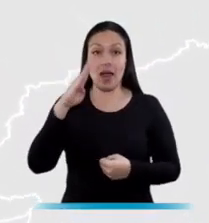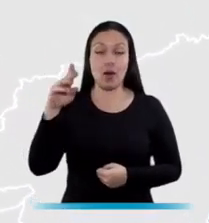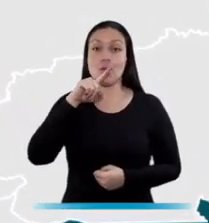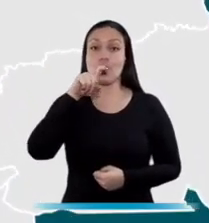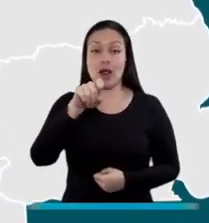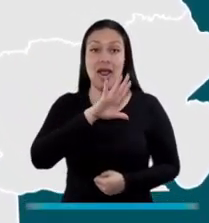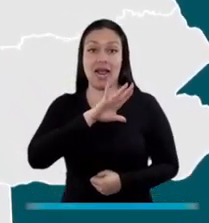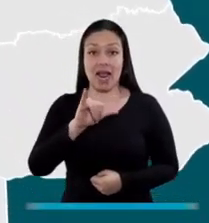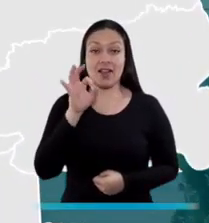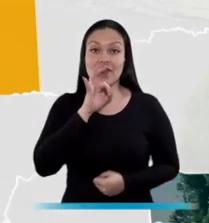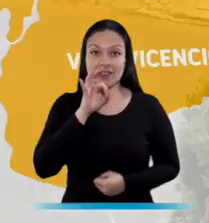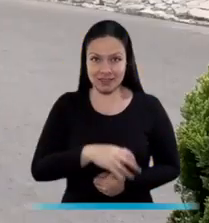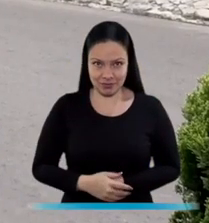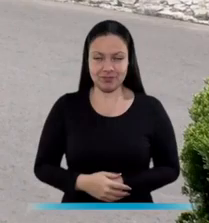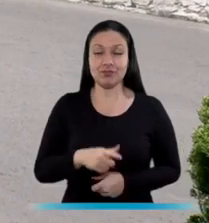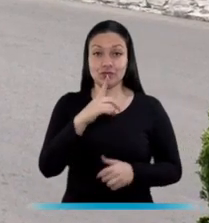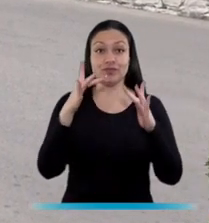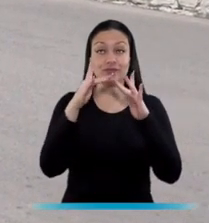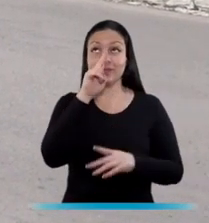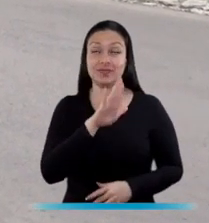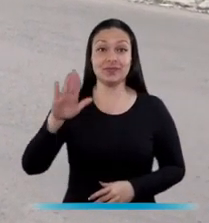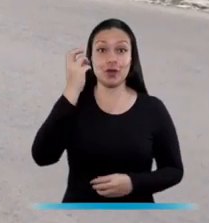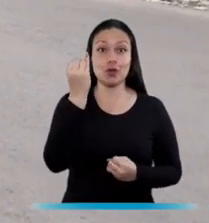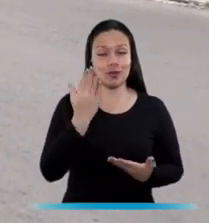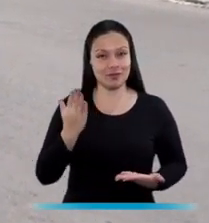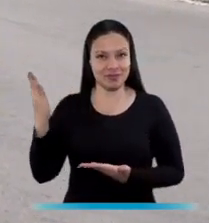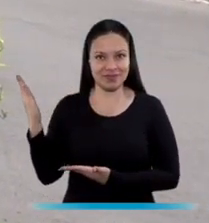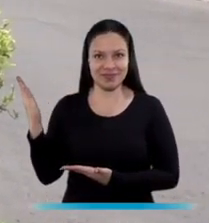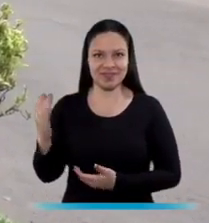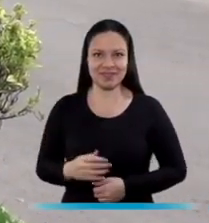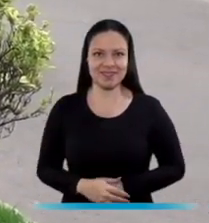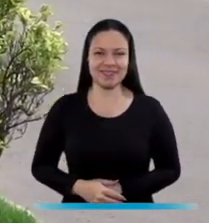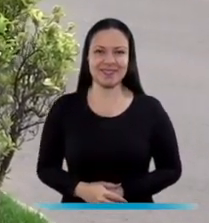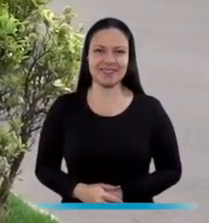Bucaramanga, Cali y Villavicencio. Contáctenos en nuestra línea telefónica nacional